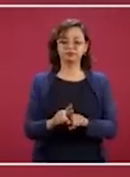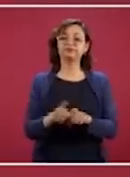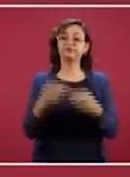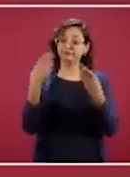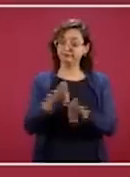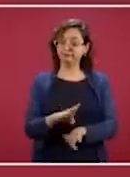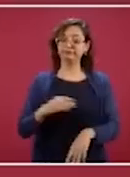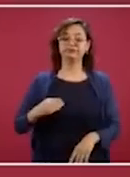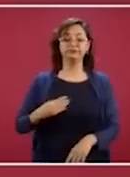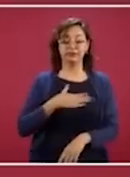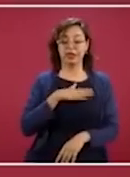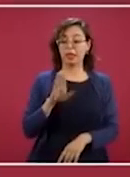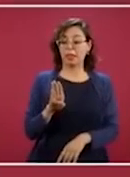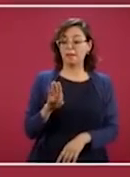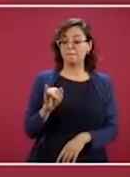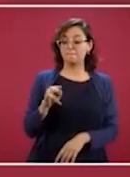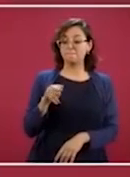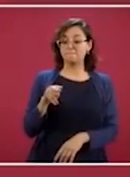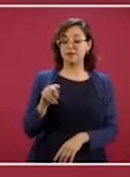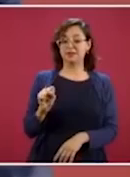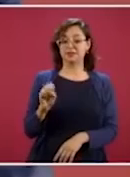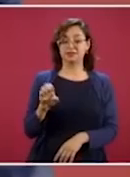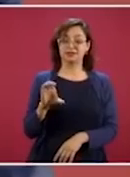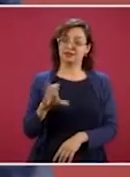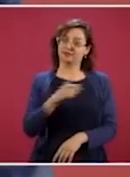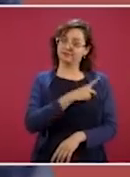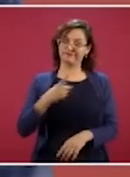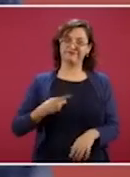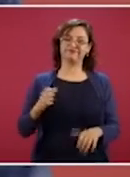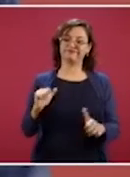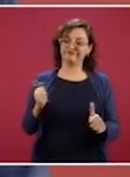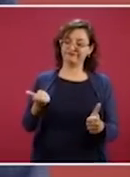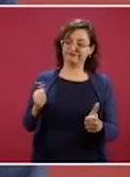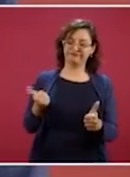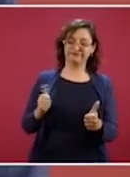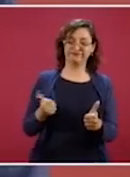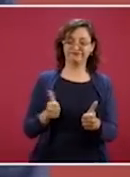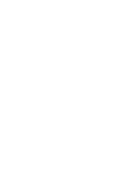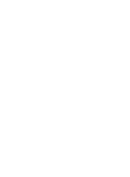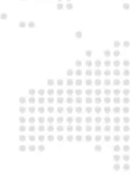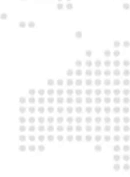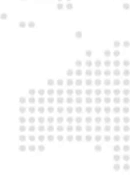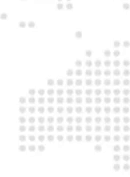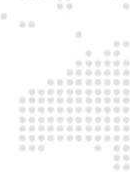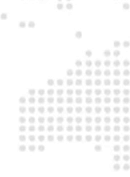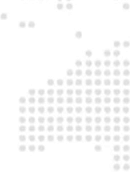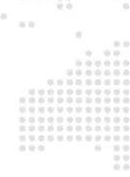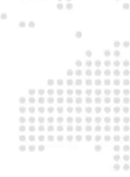ponerse al día en este asunto.